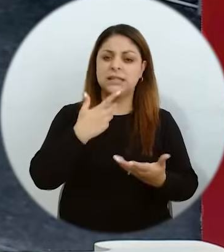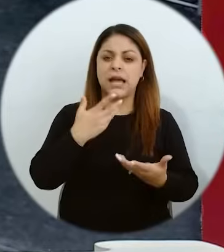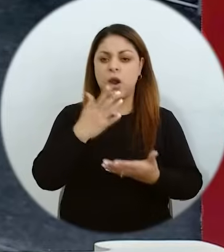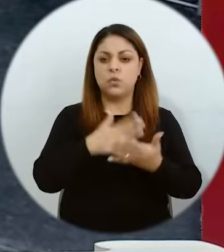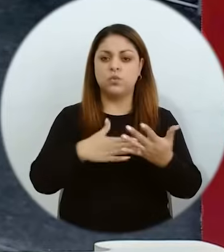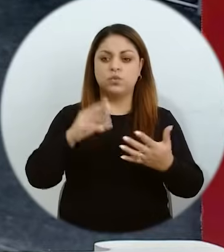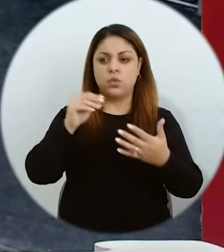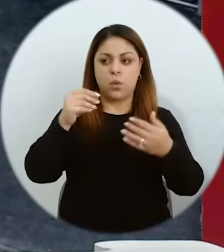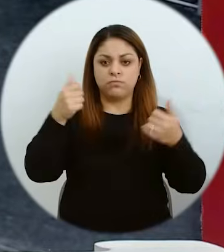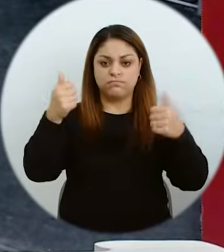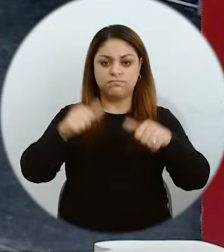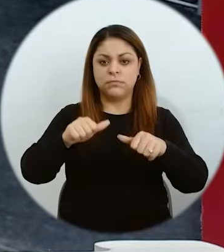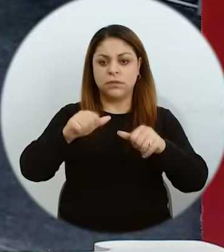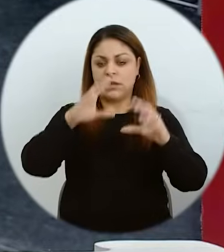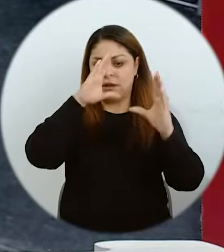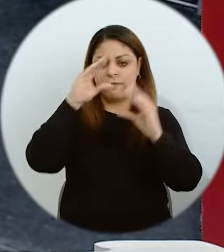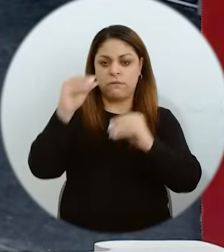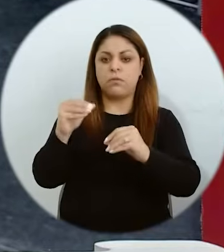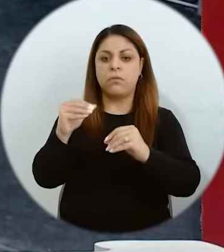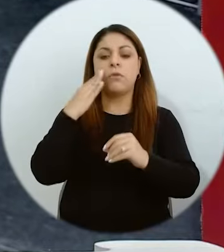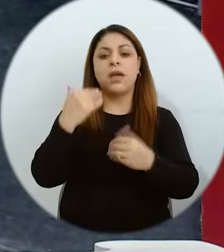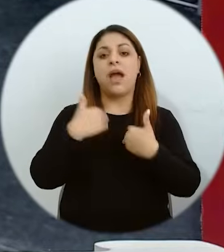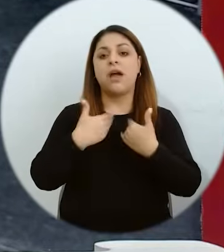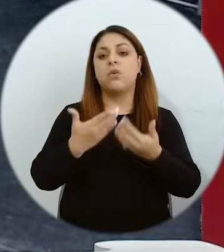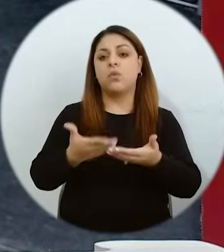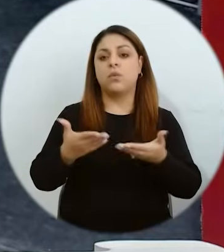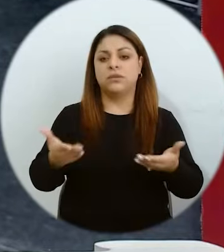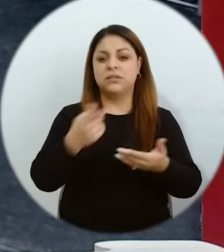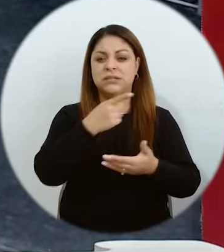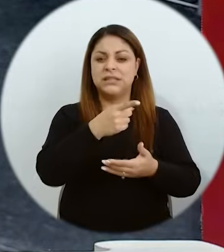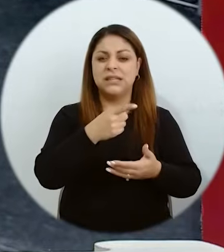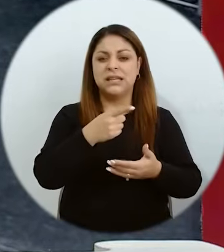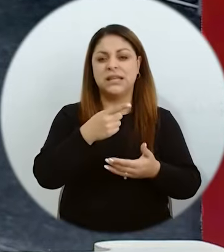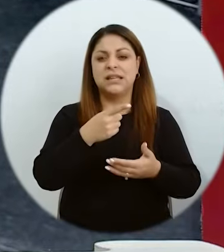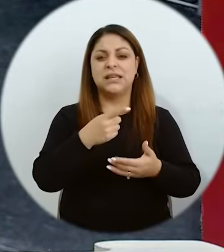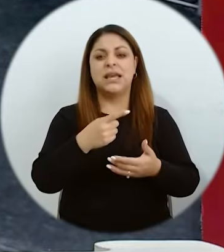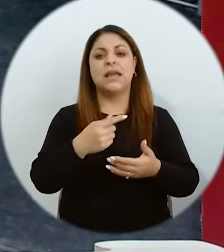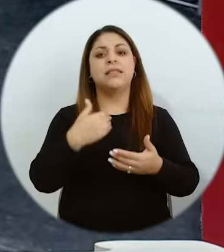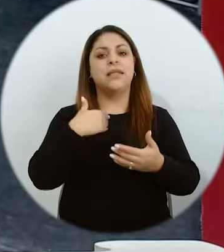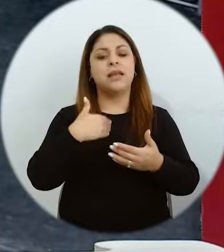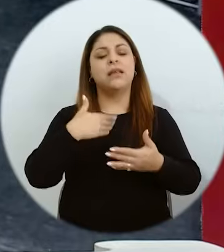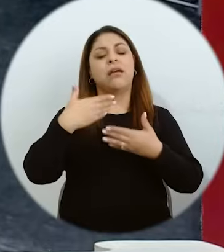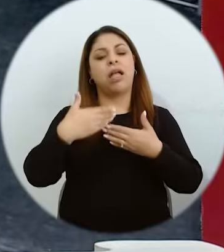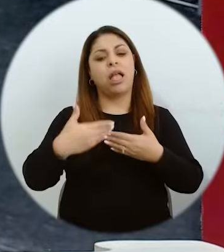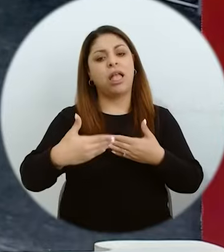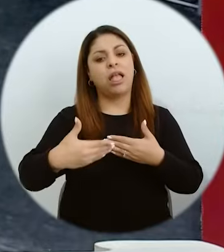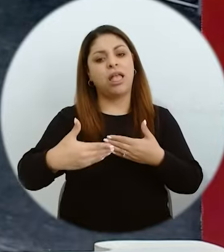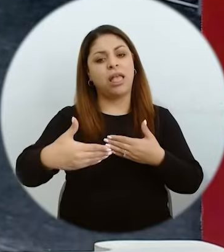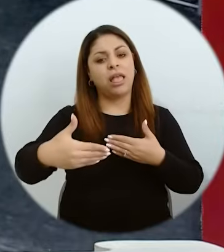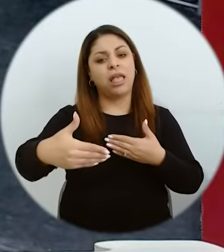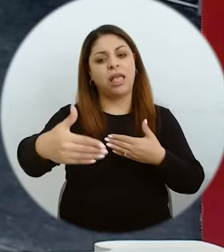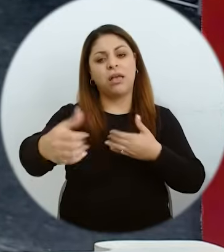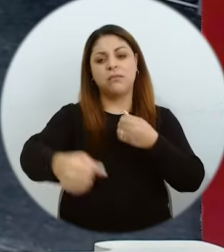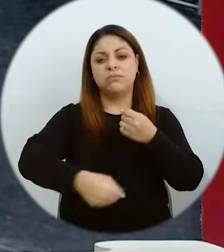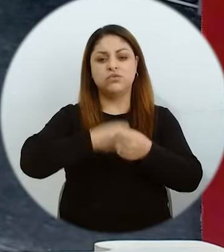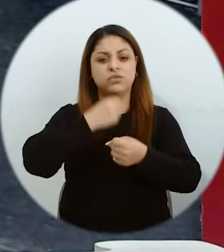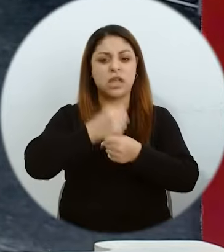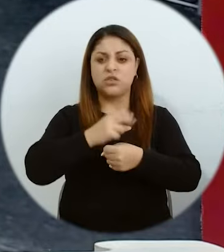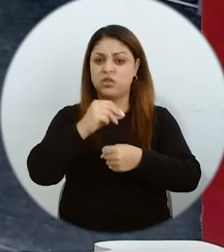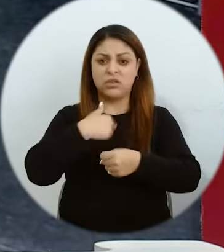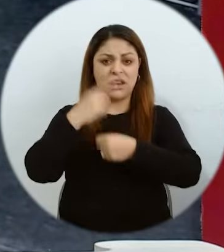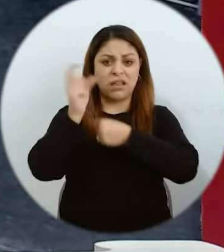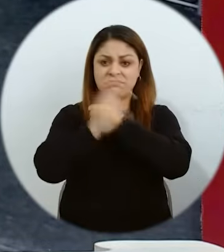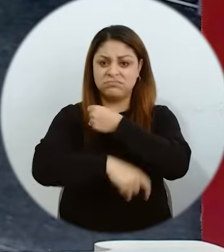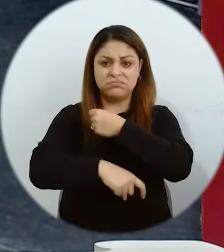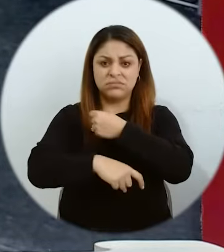en el tema de justicia pronta y cumplida. Pues hay casos que se mantienen en corte por muchísimos años antes de